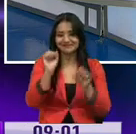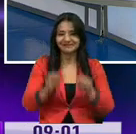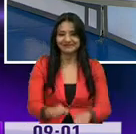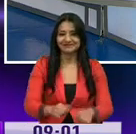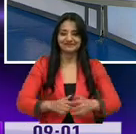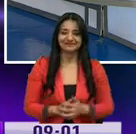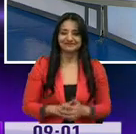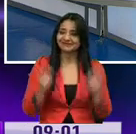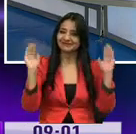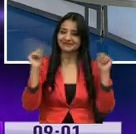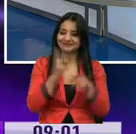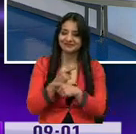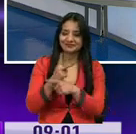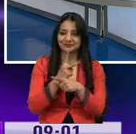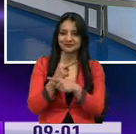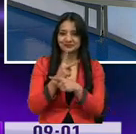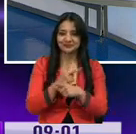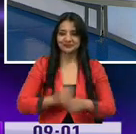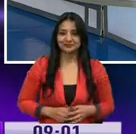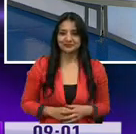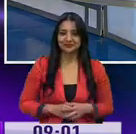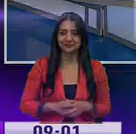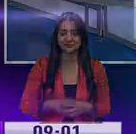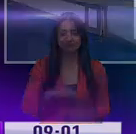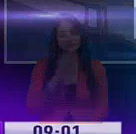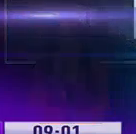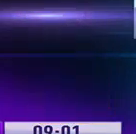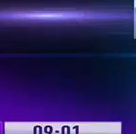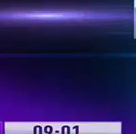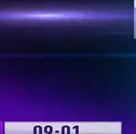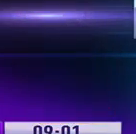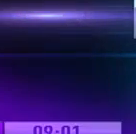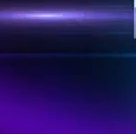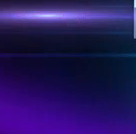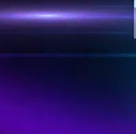chiquitos. Chao, distancia, chicos. Vayan, 3, 2, 1, caminen.